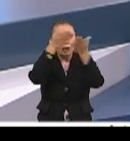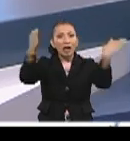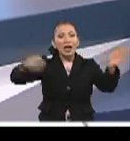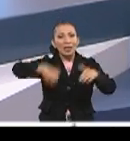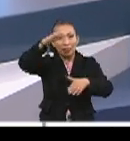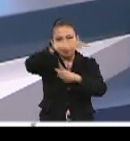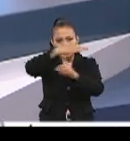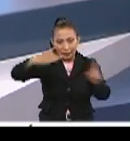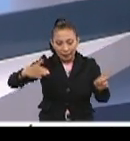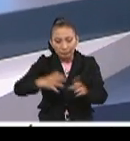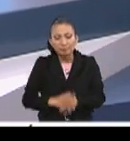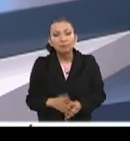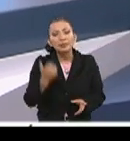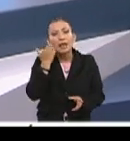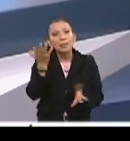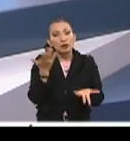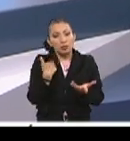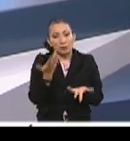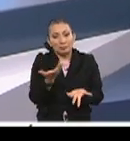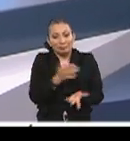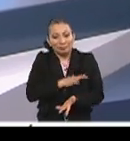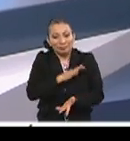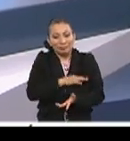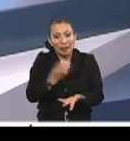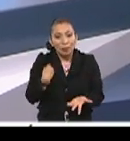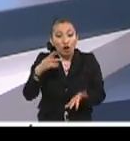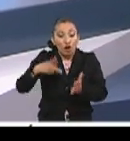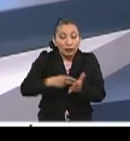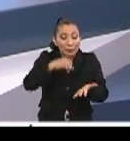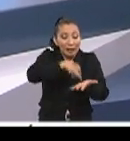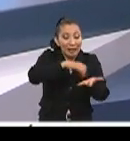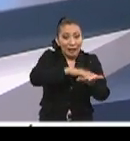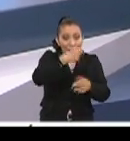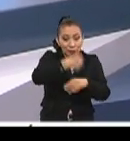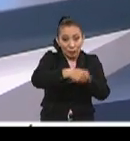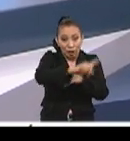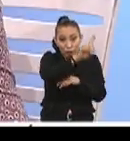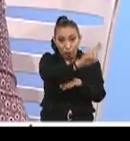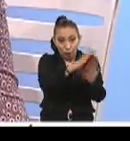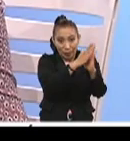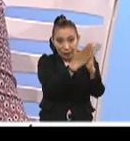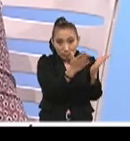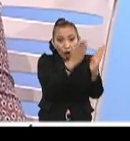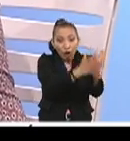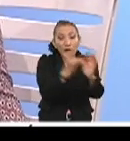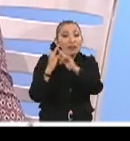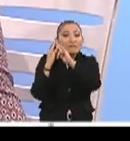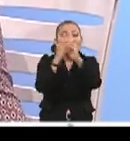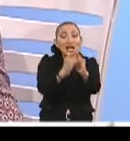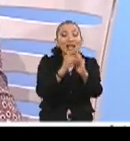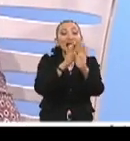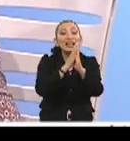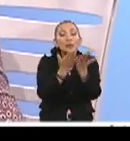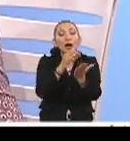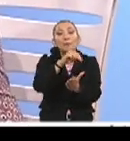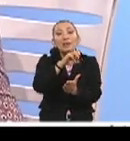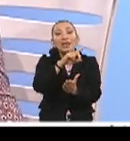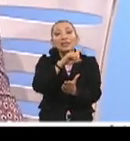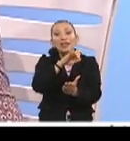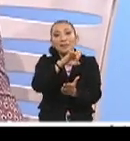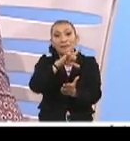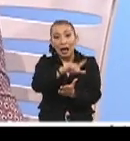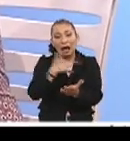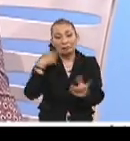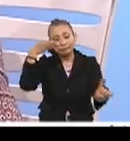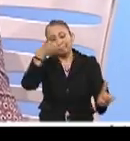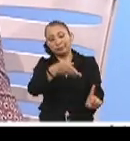Edad Media. Y queremos festejar que vamos a reimprimir el tomo 1 con una feria de libro medieval que